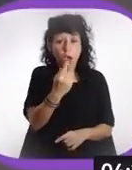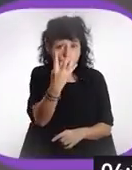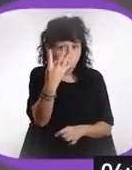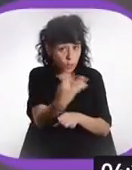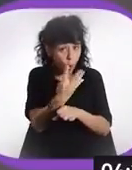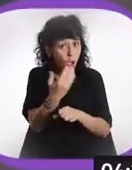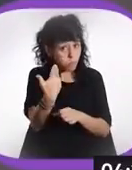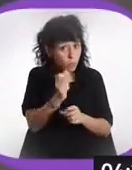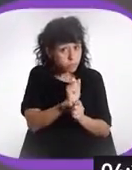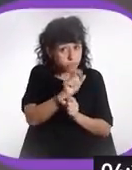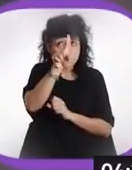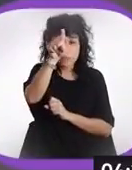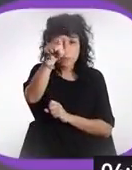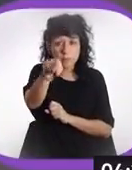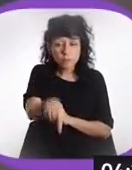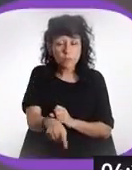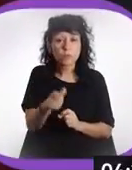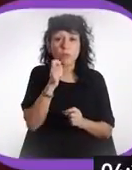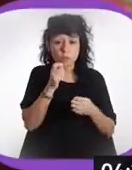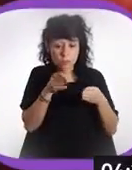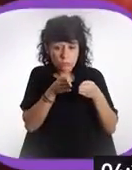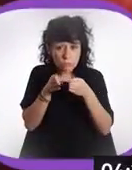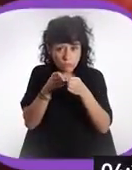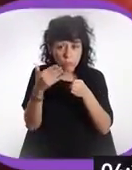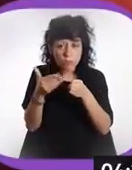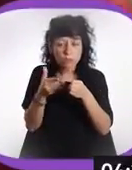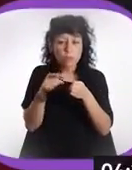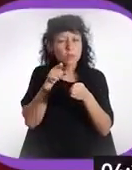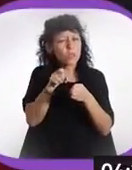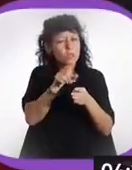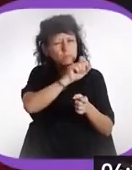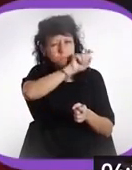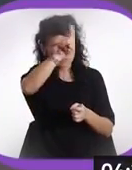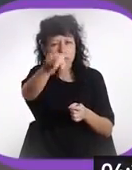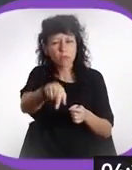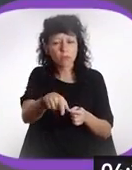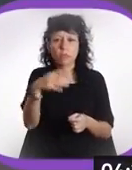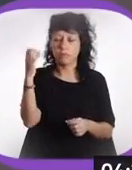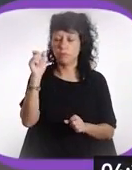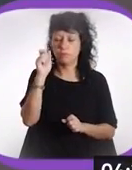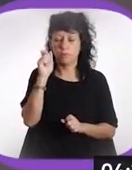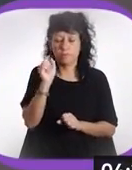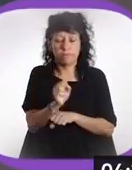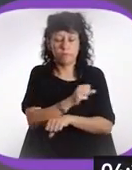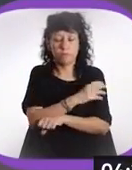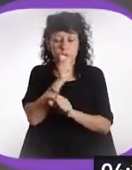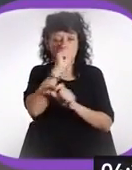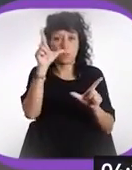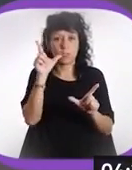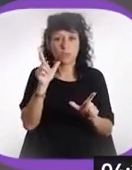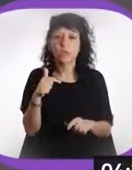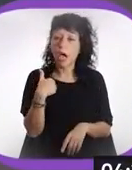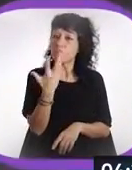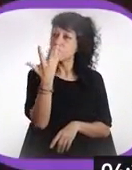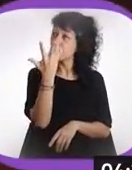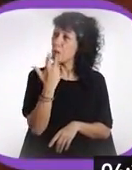si enrutas la energía a través de los colisionadores miniadrón. Esa ráfaga PEM fue muy impresionante. Creo que me está gustando la idea de